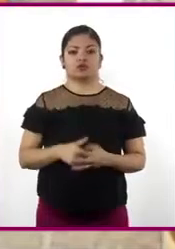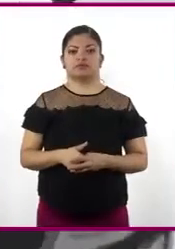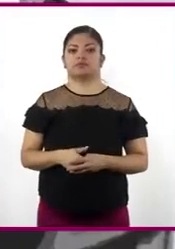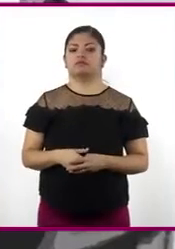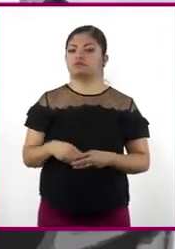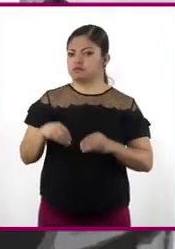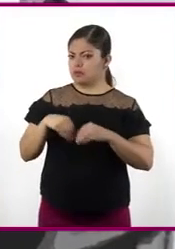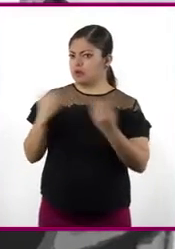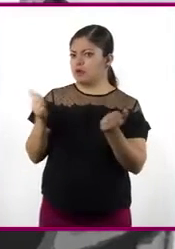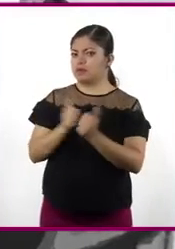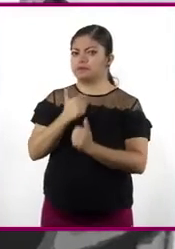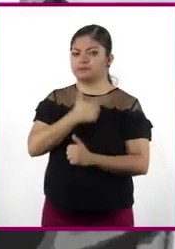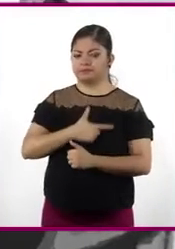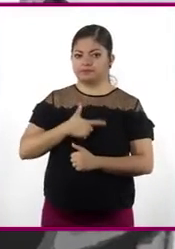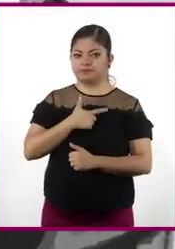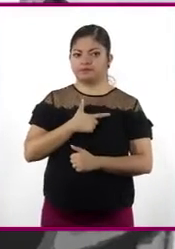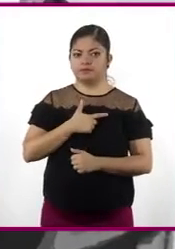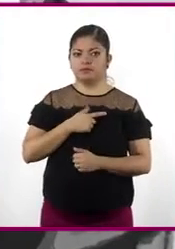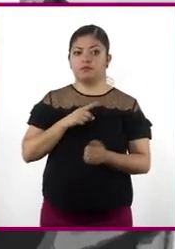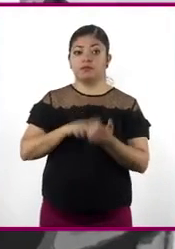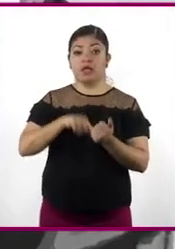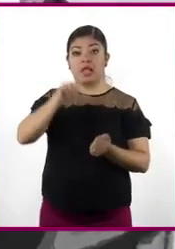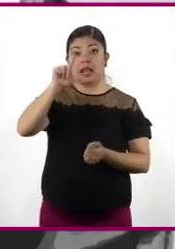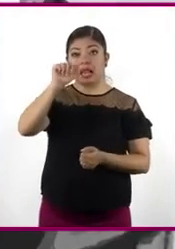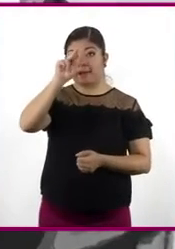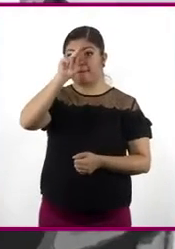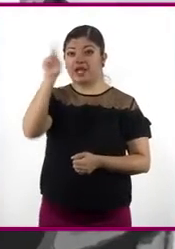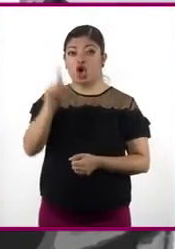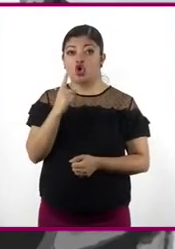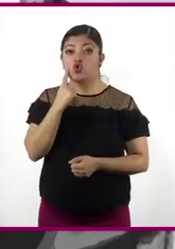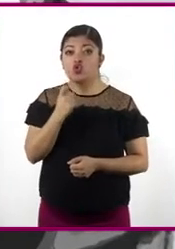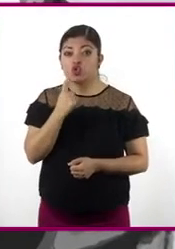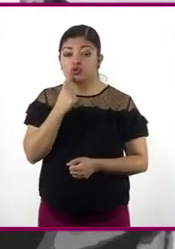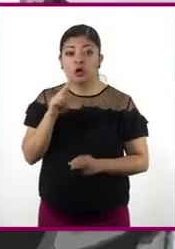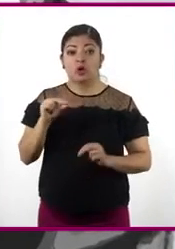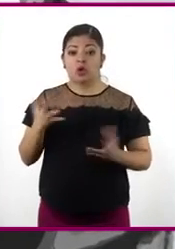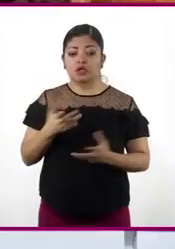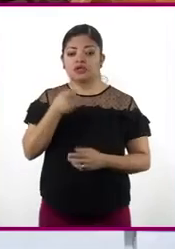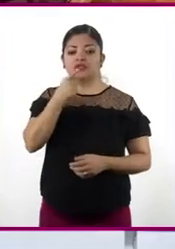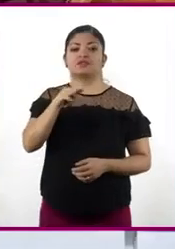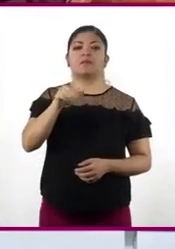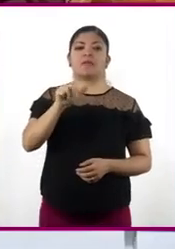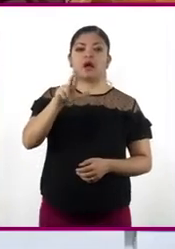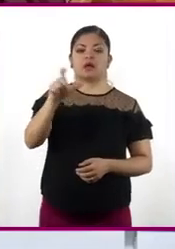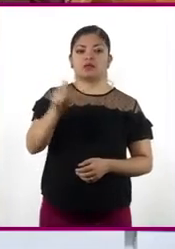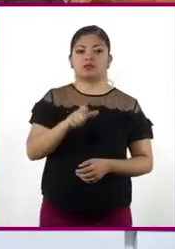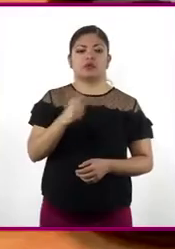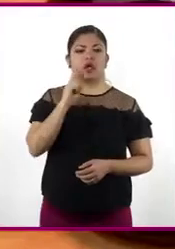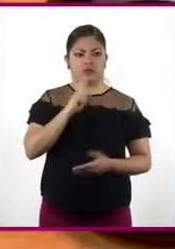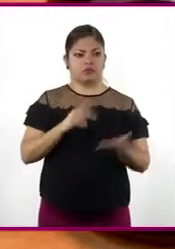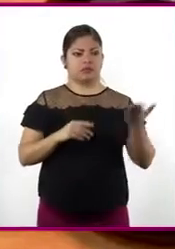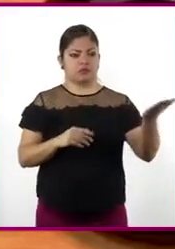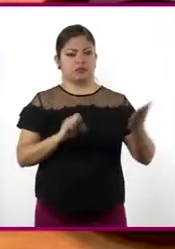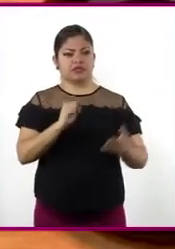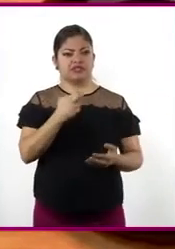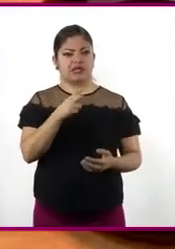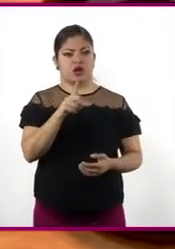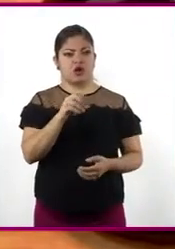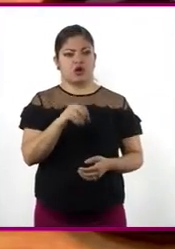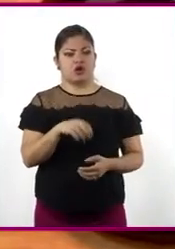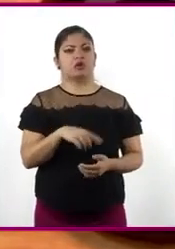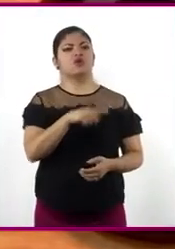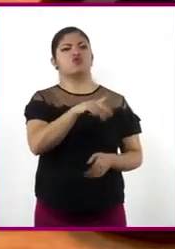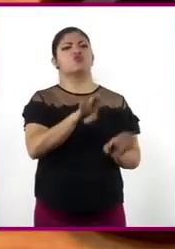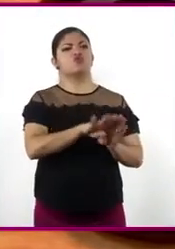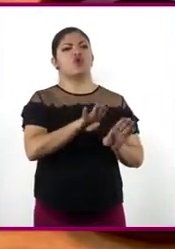con gusto. La peor lucha es la que no se hace, dijo Karl Marx. ¿Y tú, Sherlock Holmes? ¿Con qué frase cerrarías